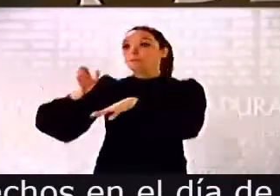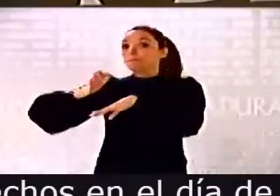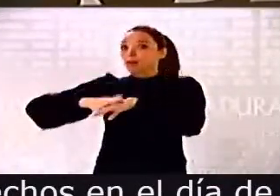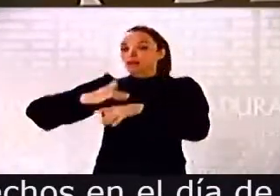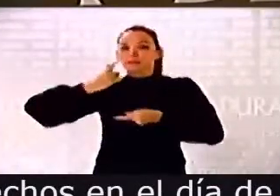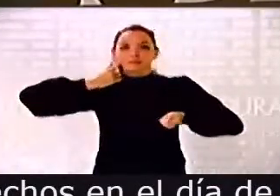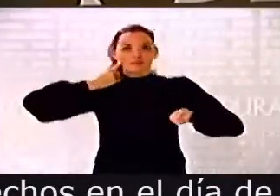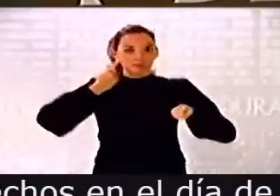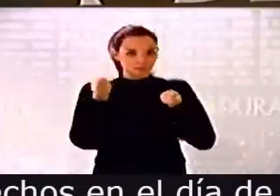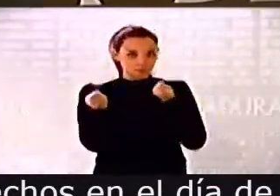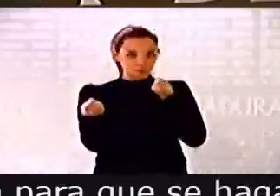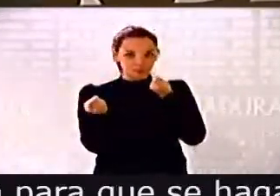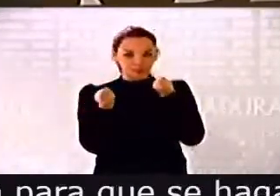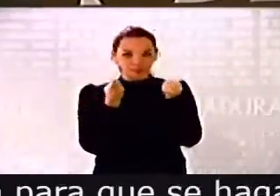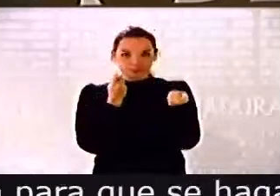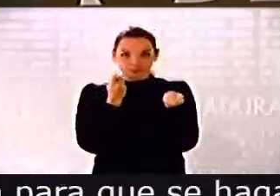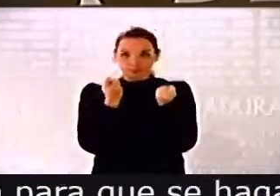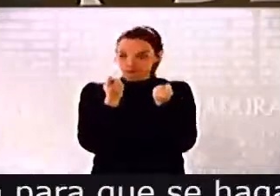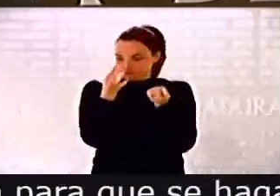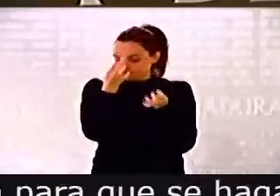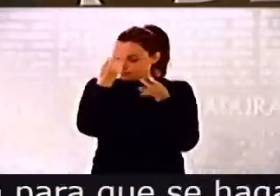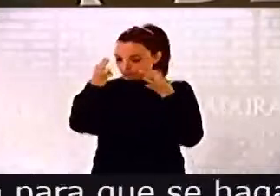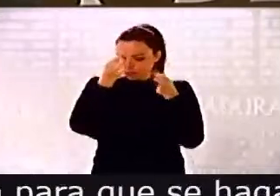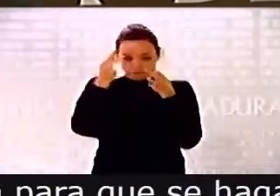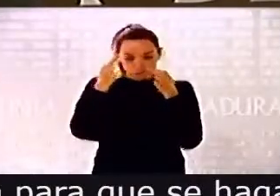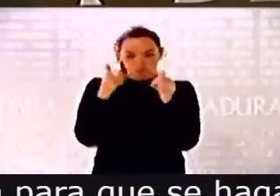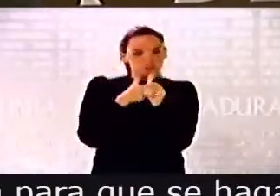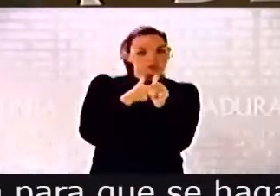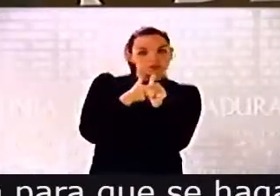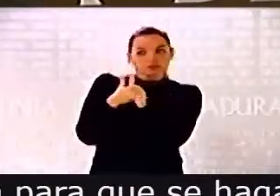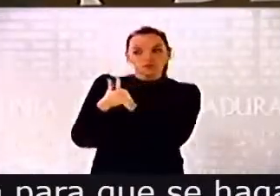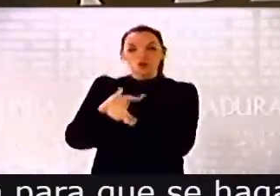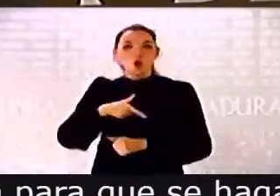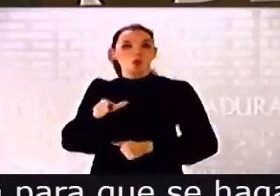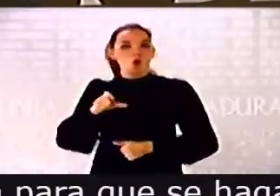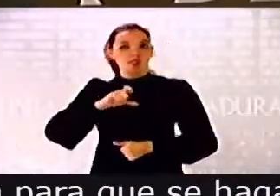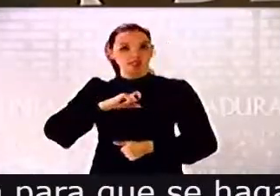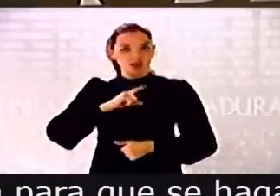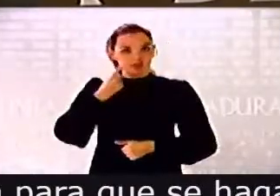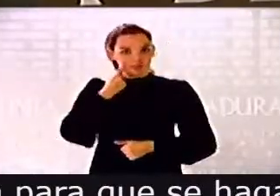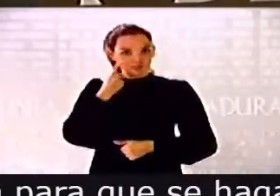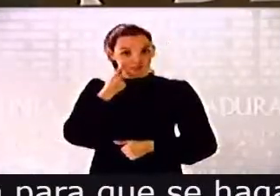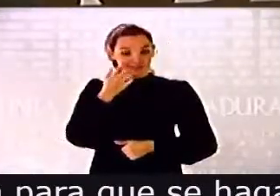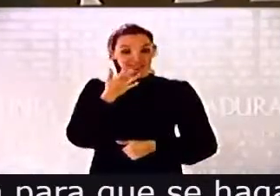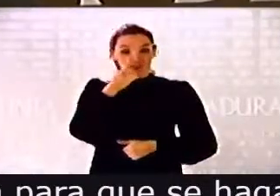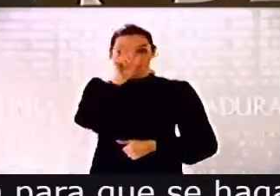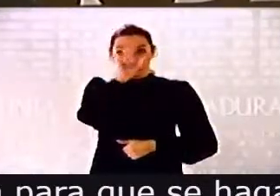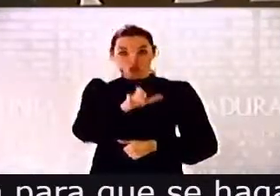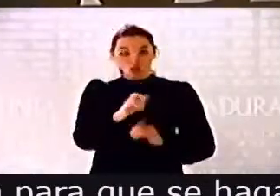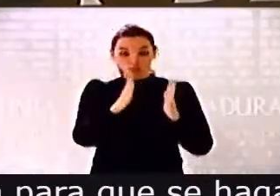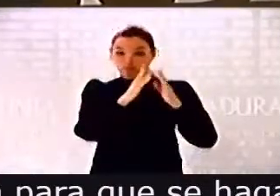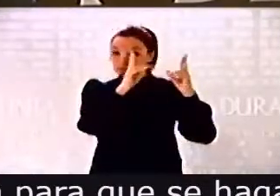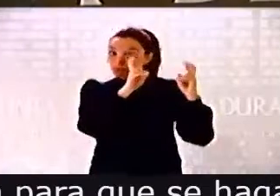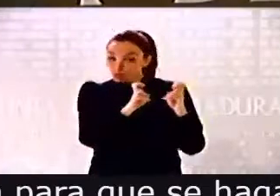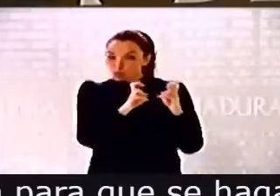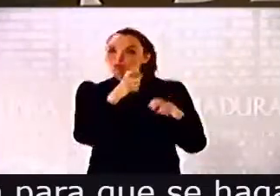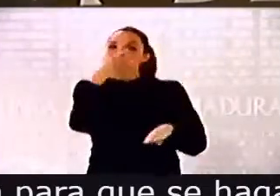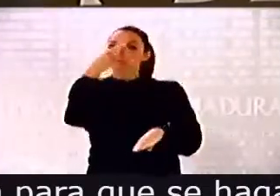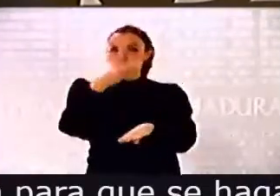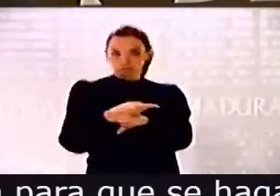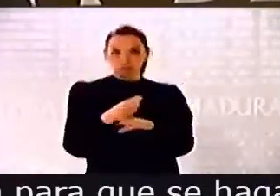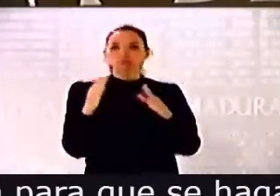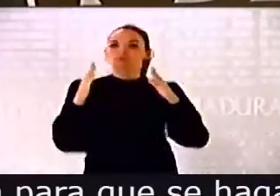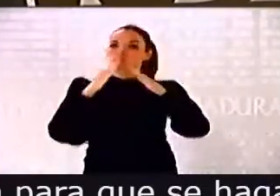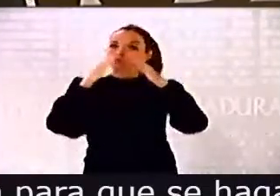control o se extremen las medidas de control policial, que las personas que tienen que estar confinadas están